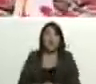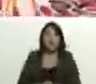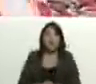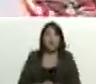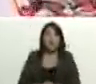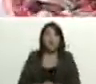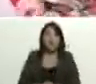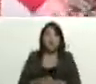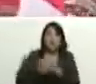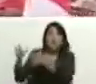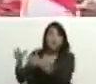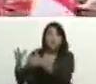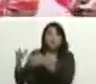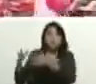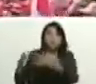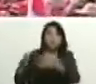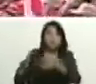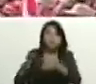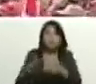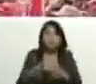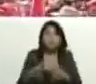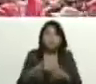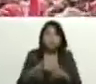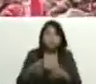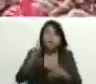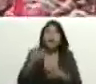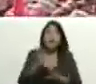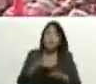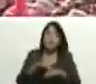trajeron a un pelele